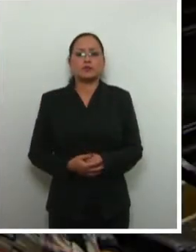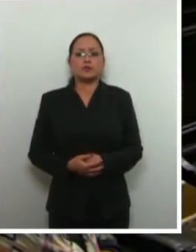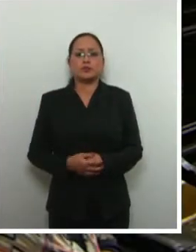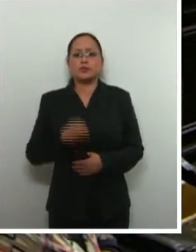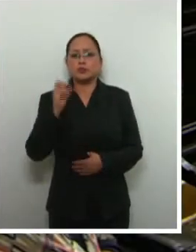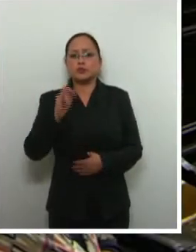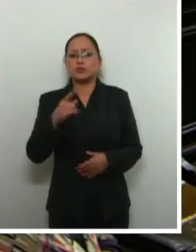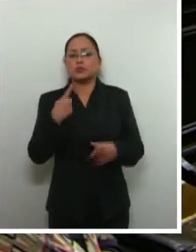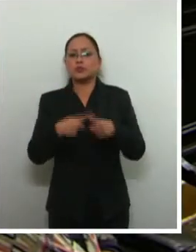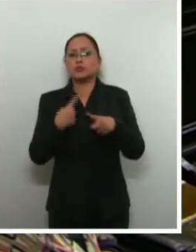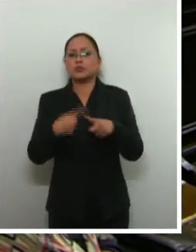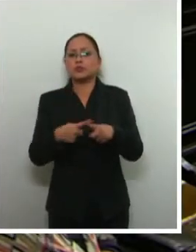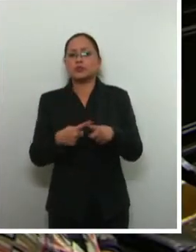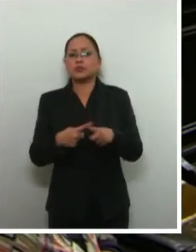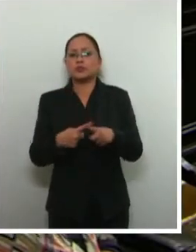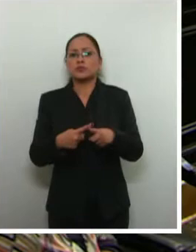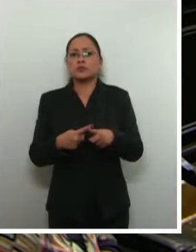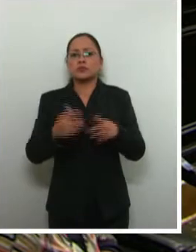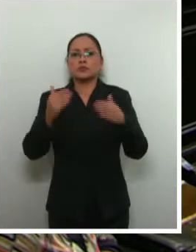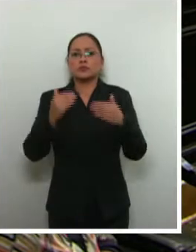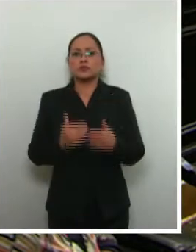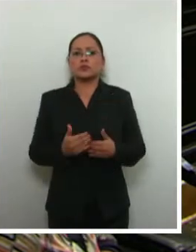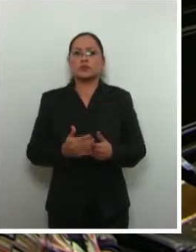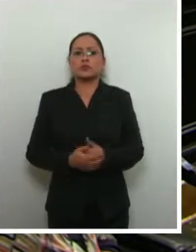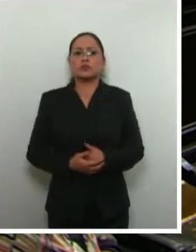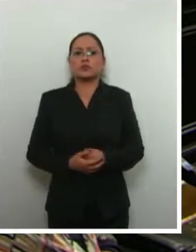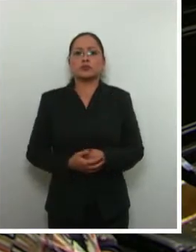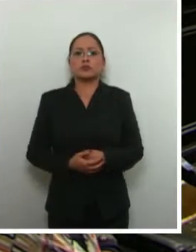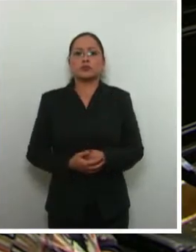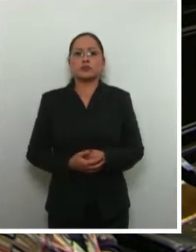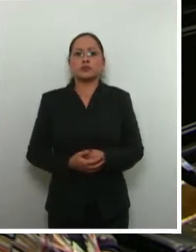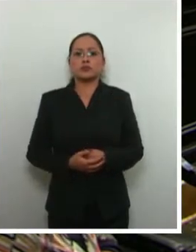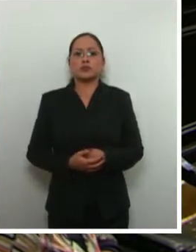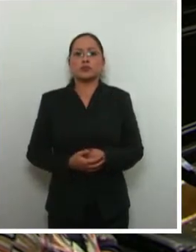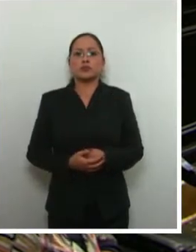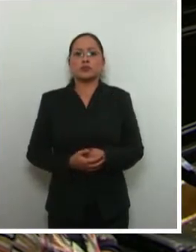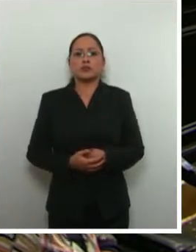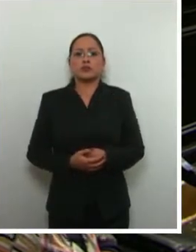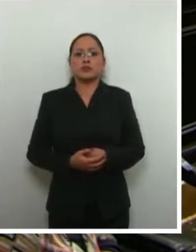¿Sí? ¿Quién? Cecilia Soto, a favor.